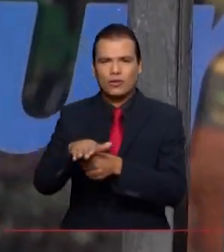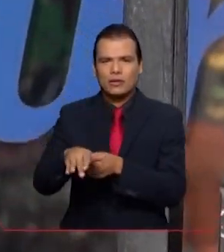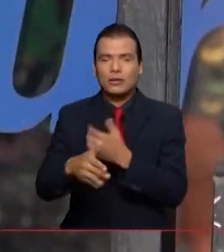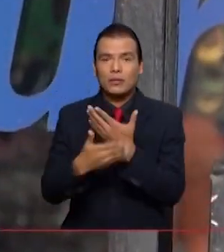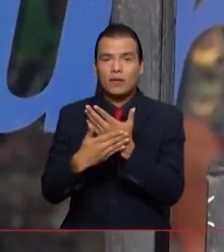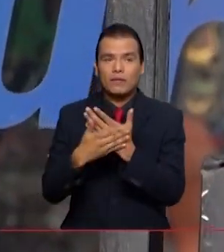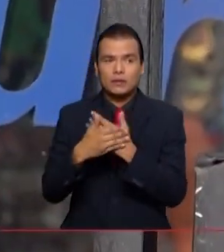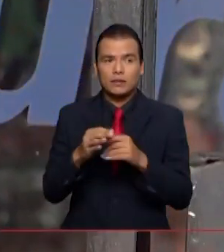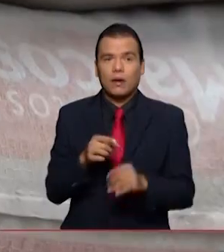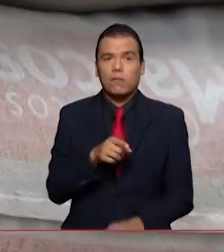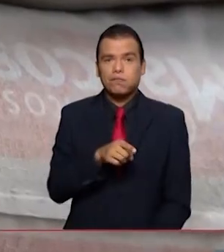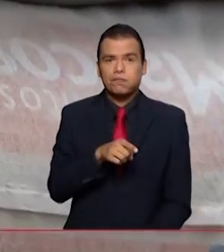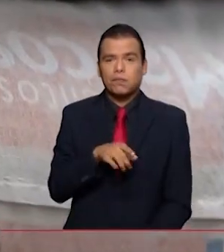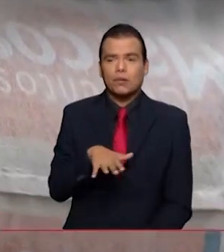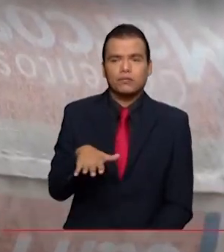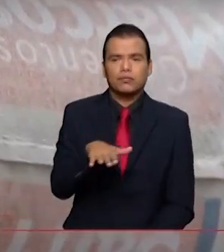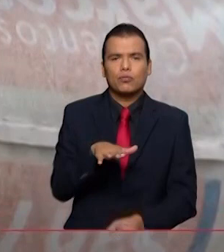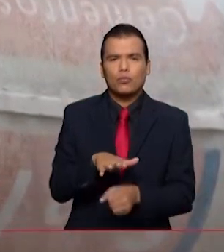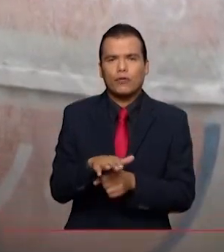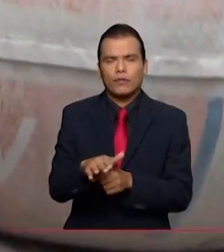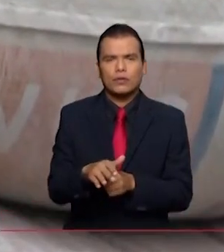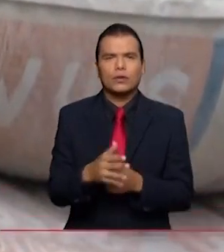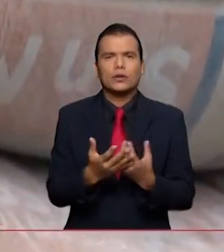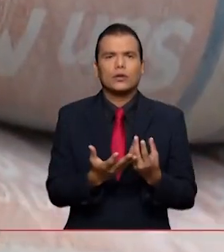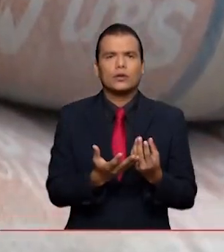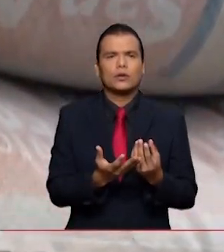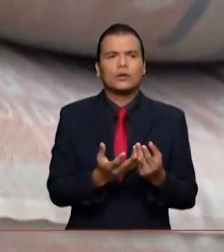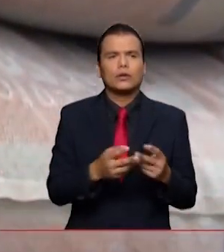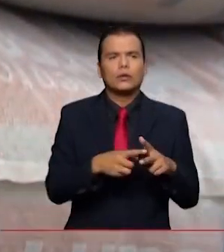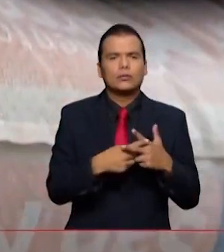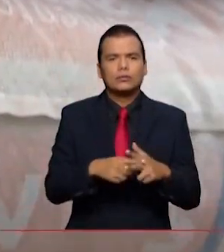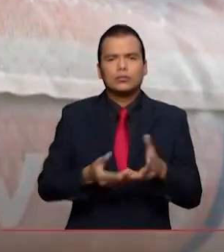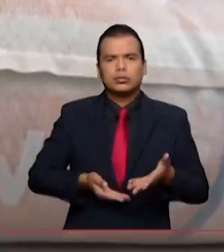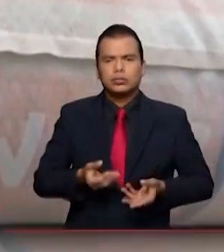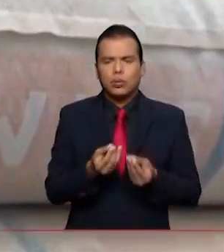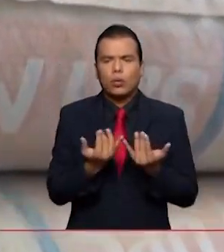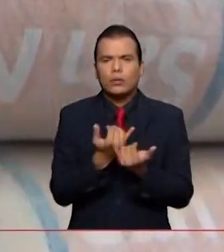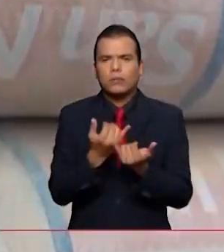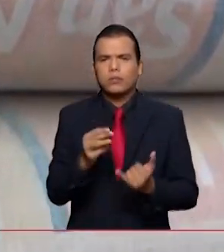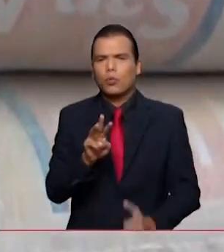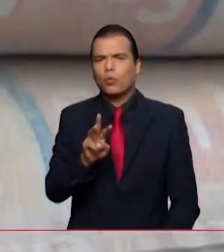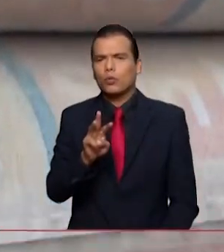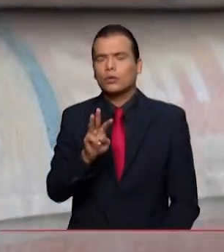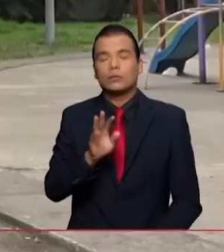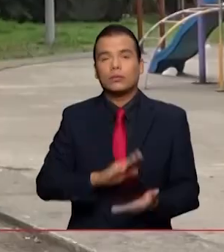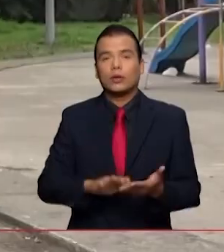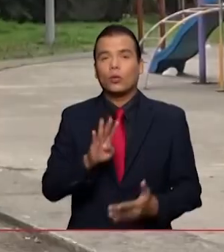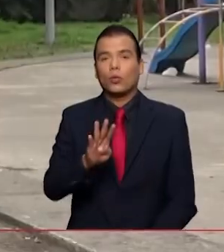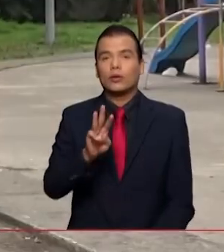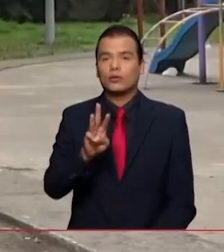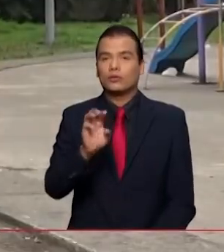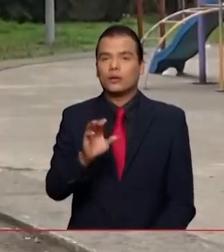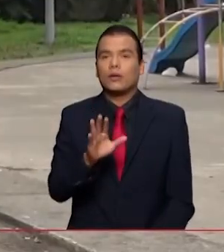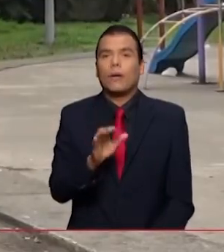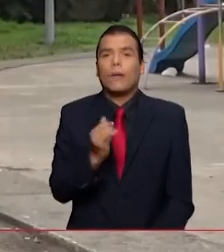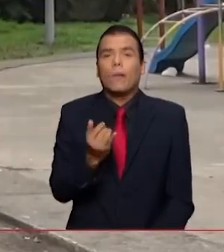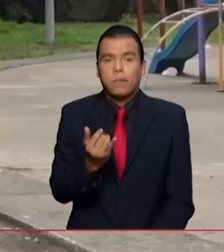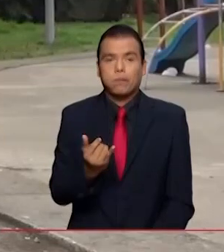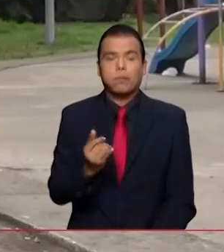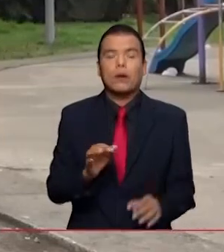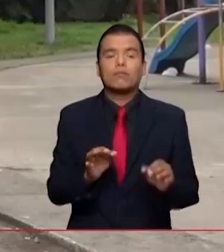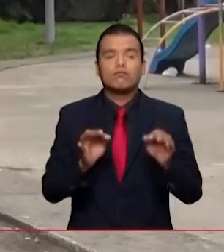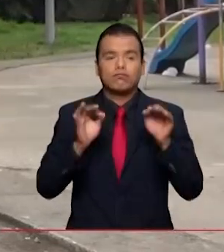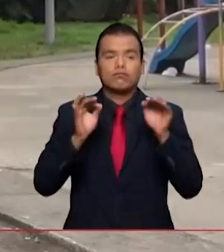Buenaventura, en esta región hay por lo menos 430 ferreterías legalmente constituidas. Pues bien,